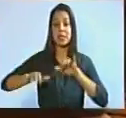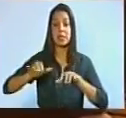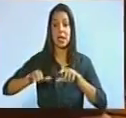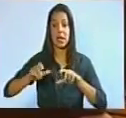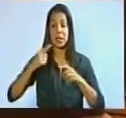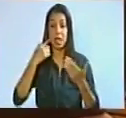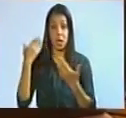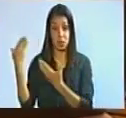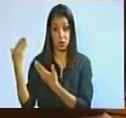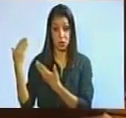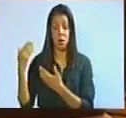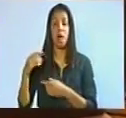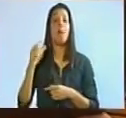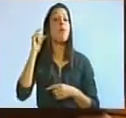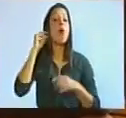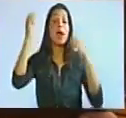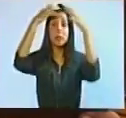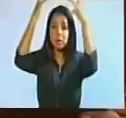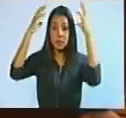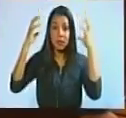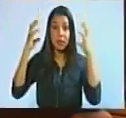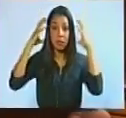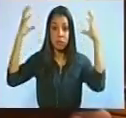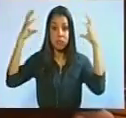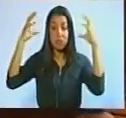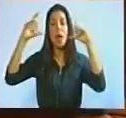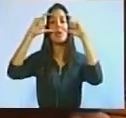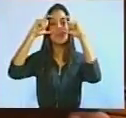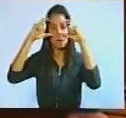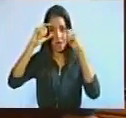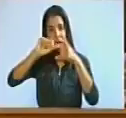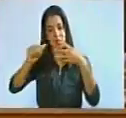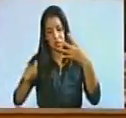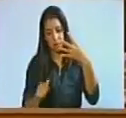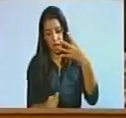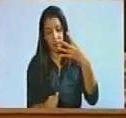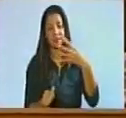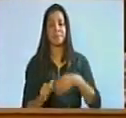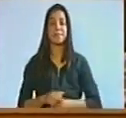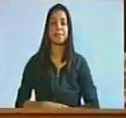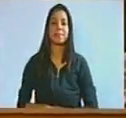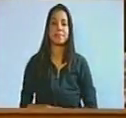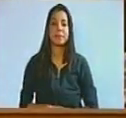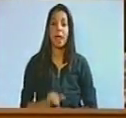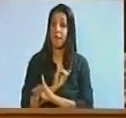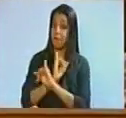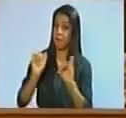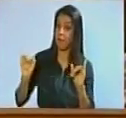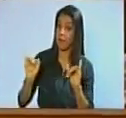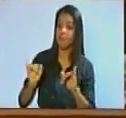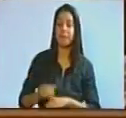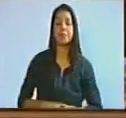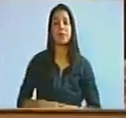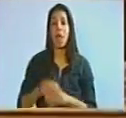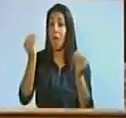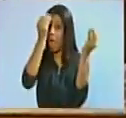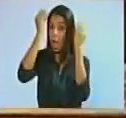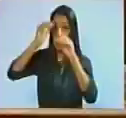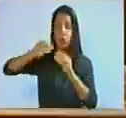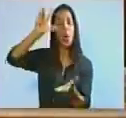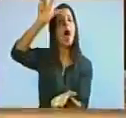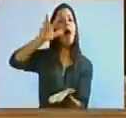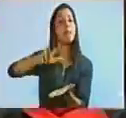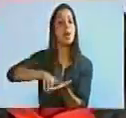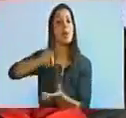Carolis Elena Pérez, subsecretaria. Es todo, presidente. En consideración para aprobación el acuerdo leído por